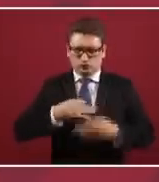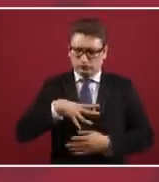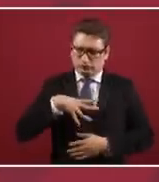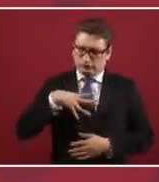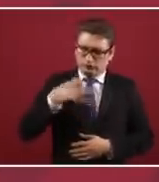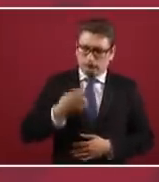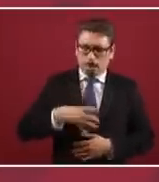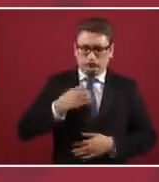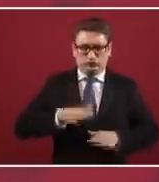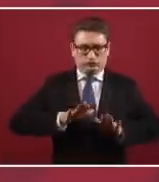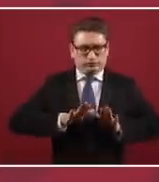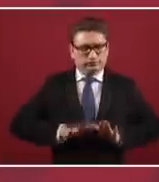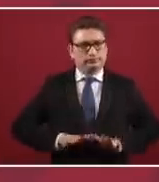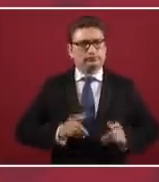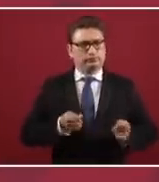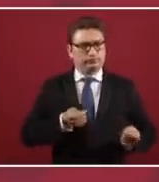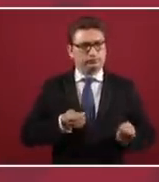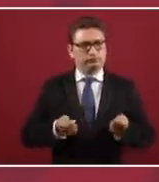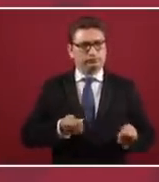no